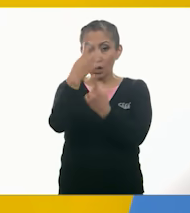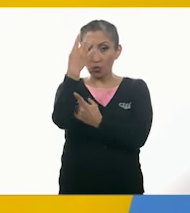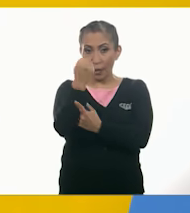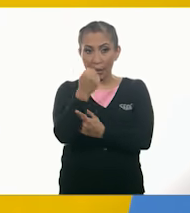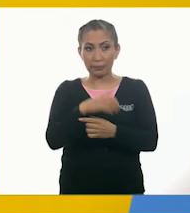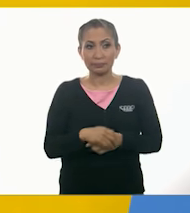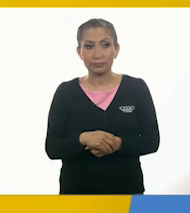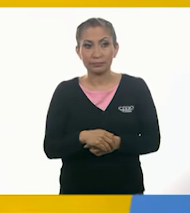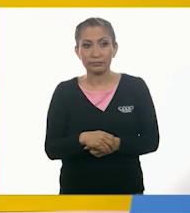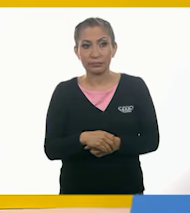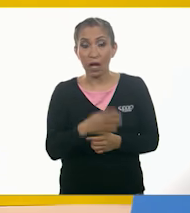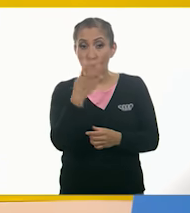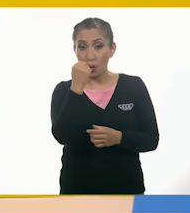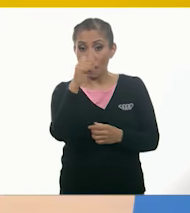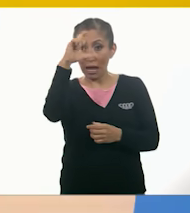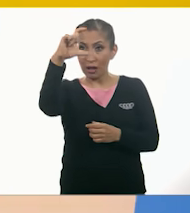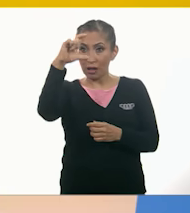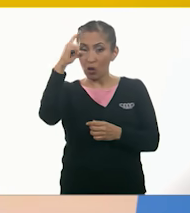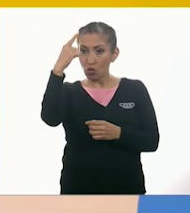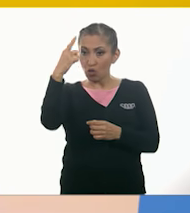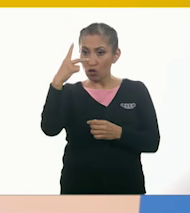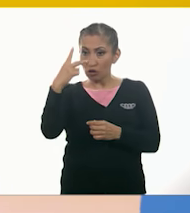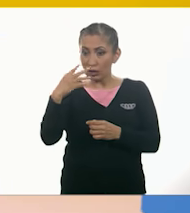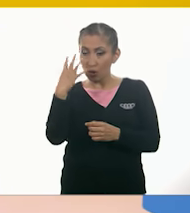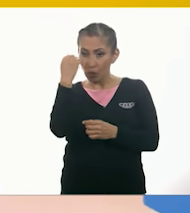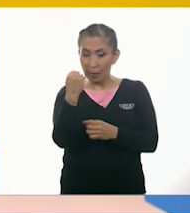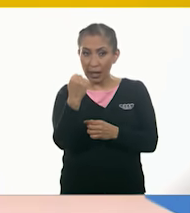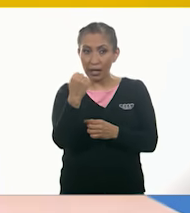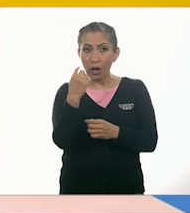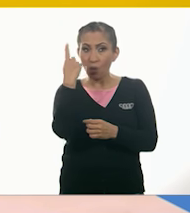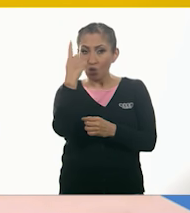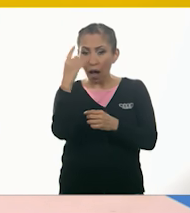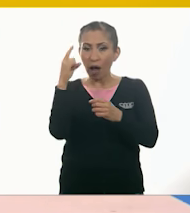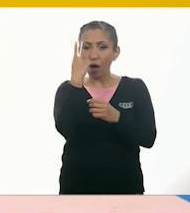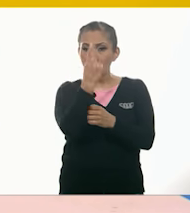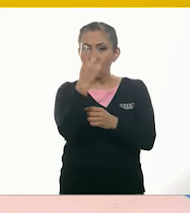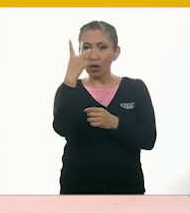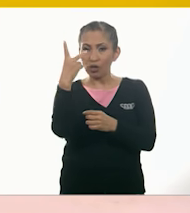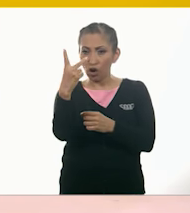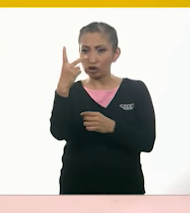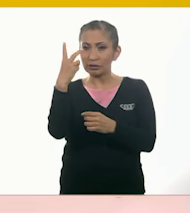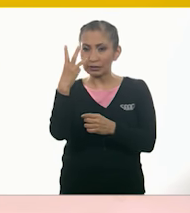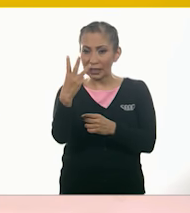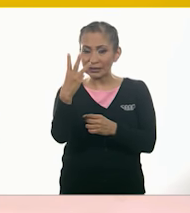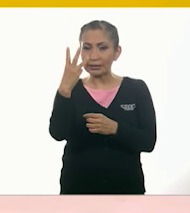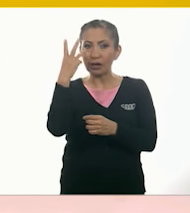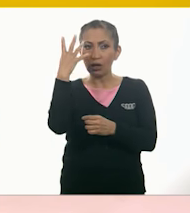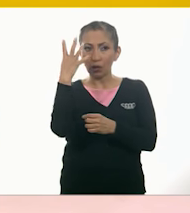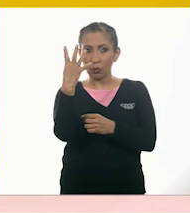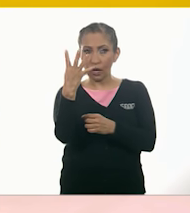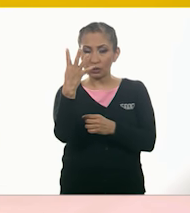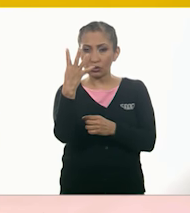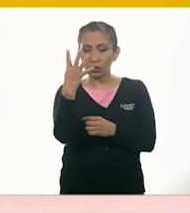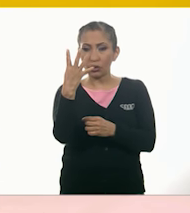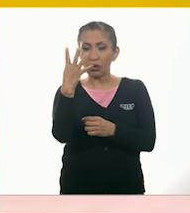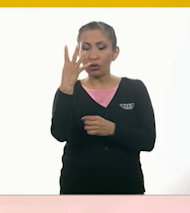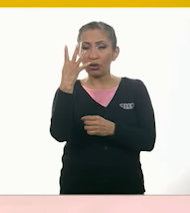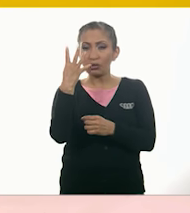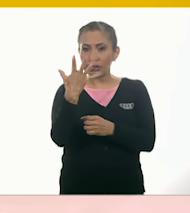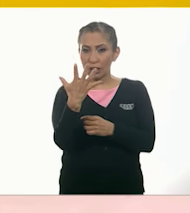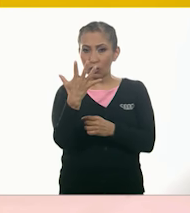9. Las 9 casillas, cada una equivale a una pelotita. 1, 2, 3,